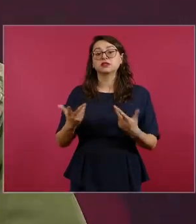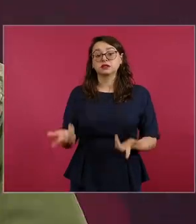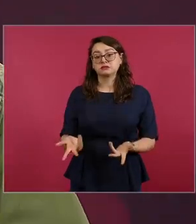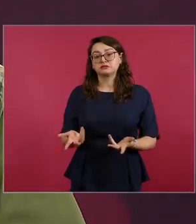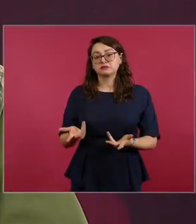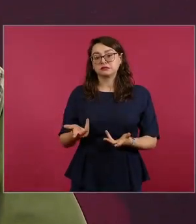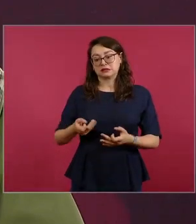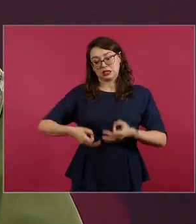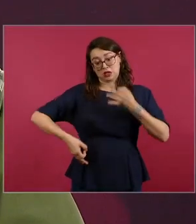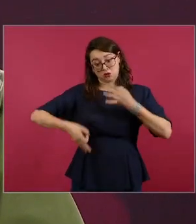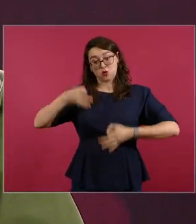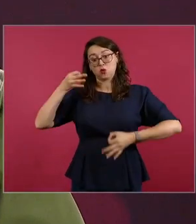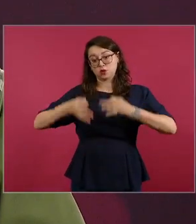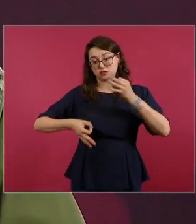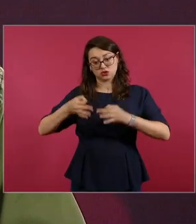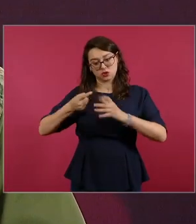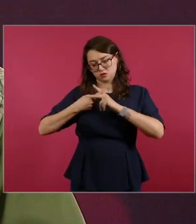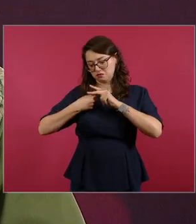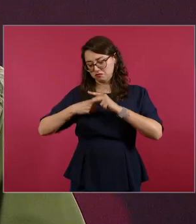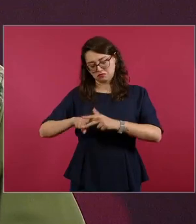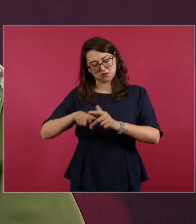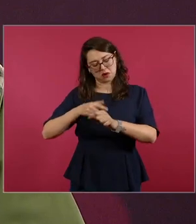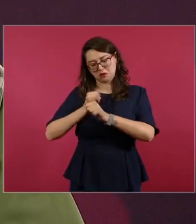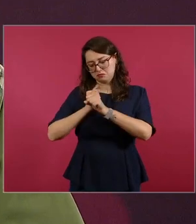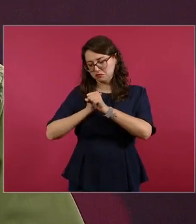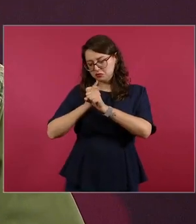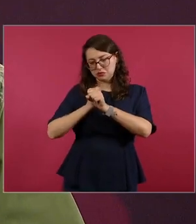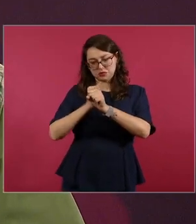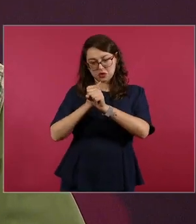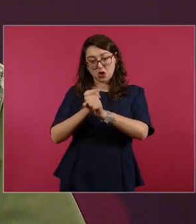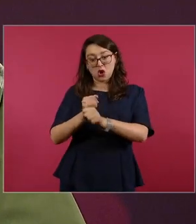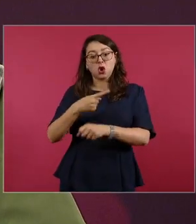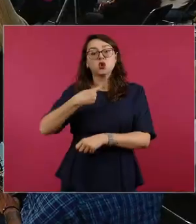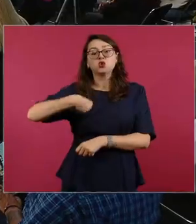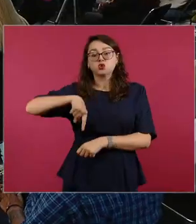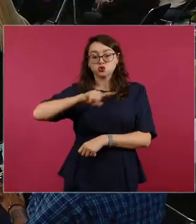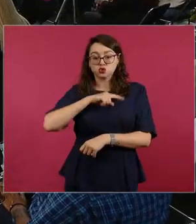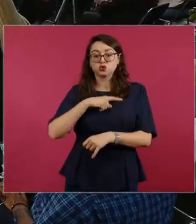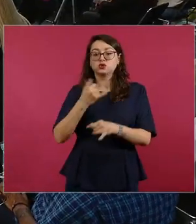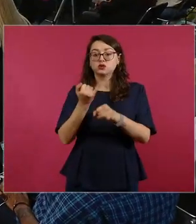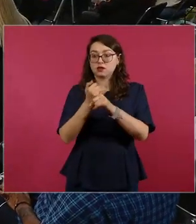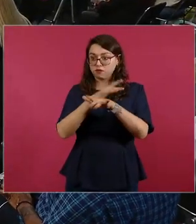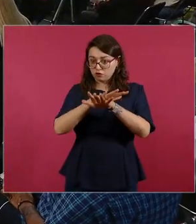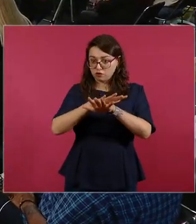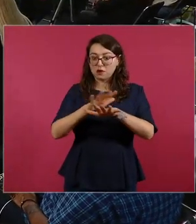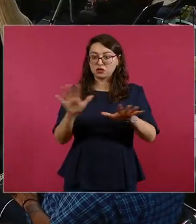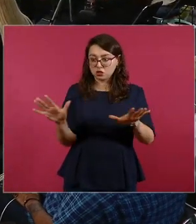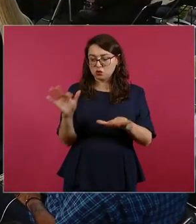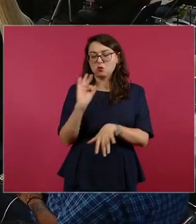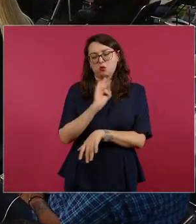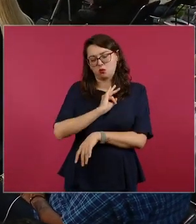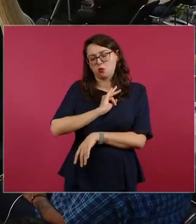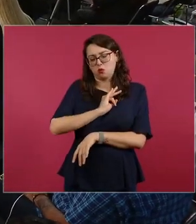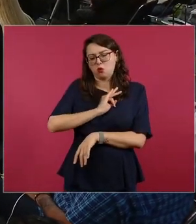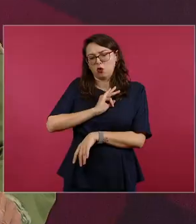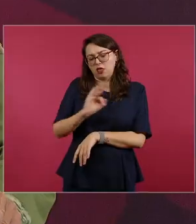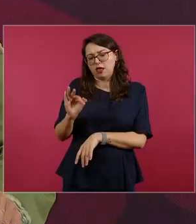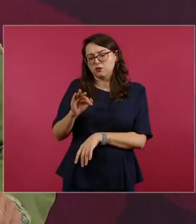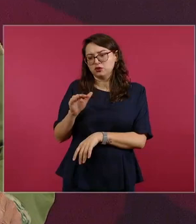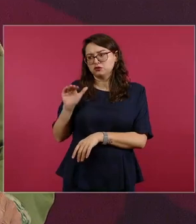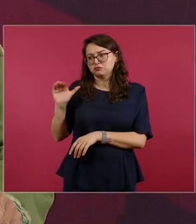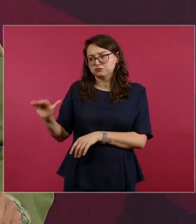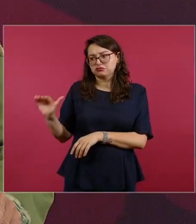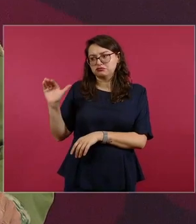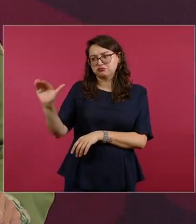da hasta donde podemos darle a conocer a los diferentes directores de estos centros de